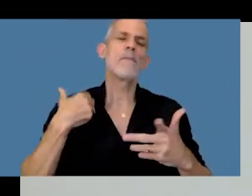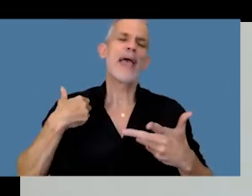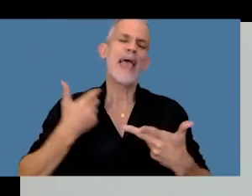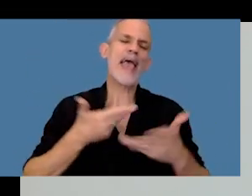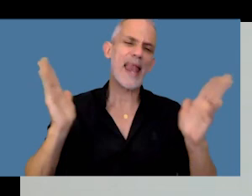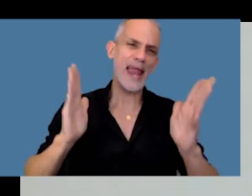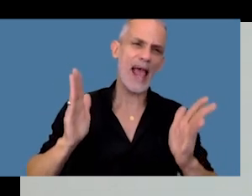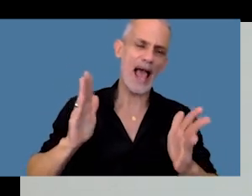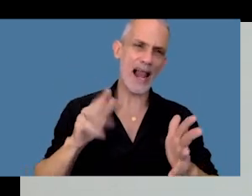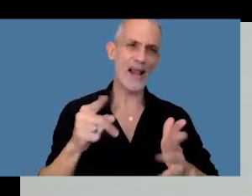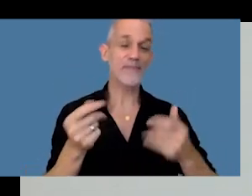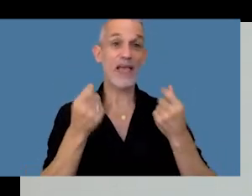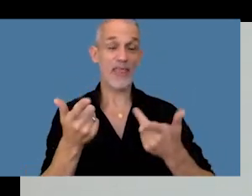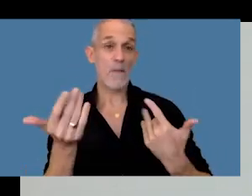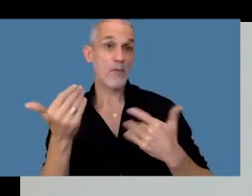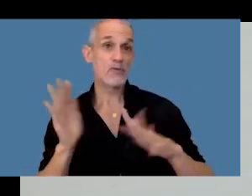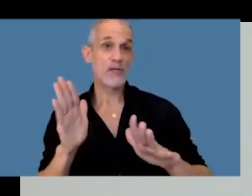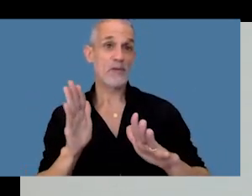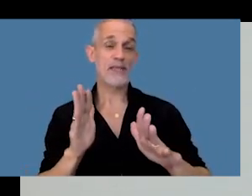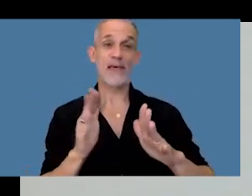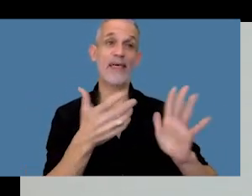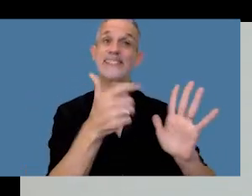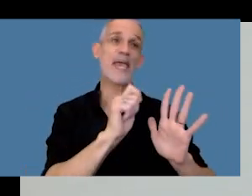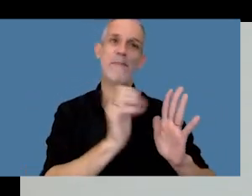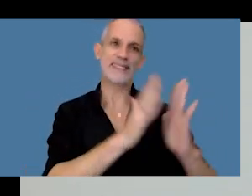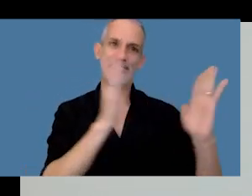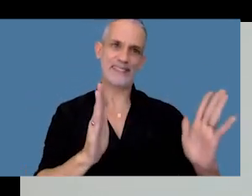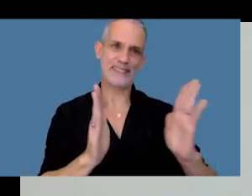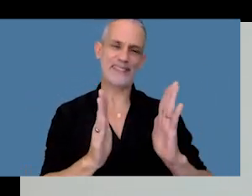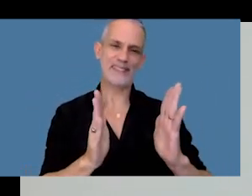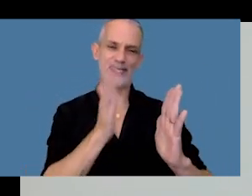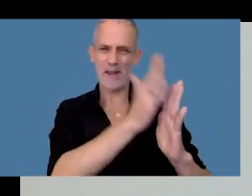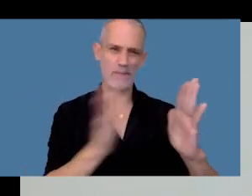digamos, te ofrece solamente esa posibilidad semestral.